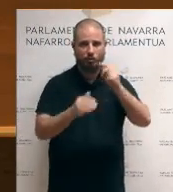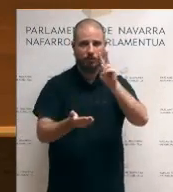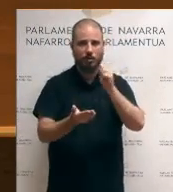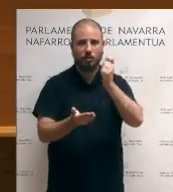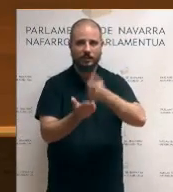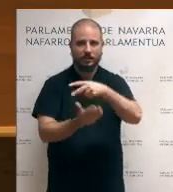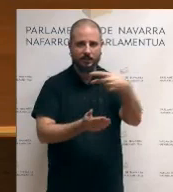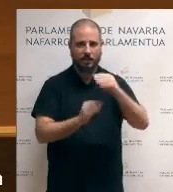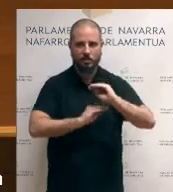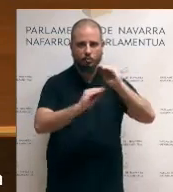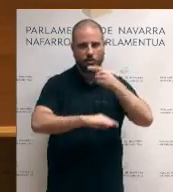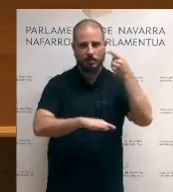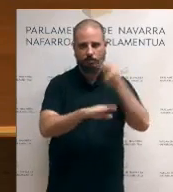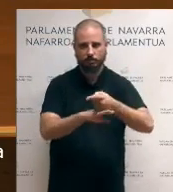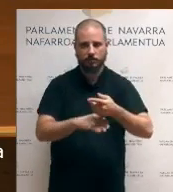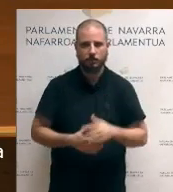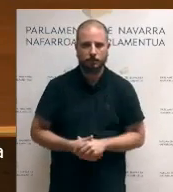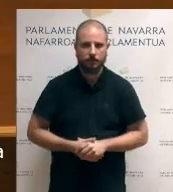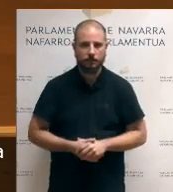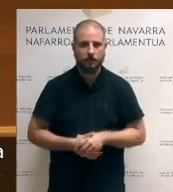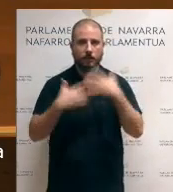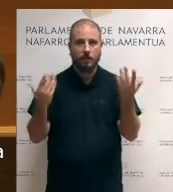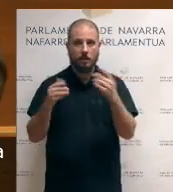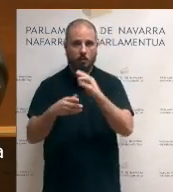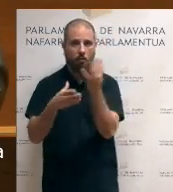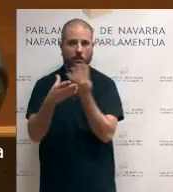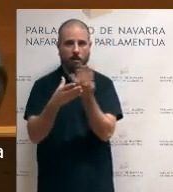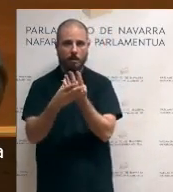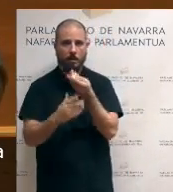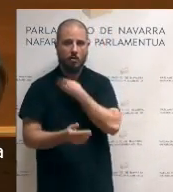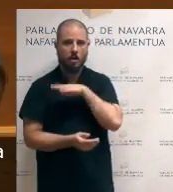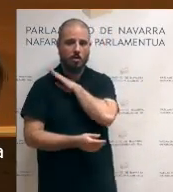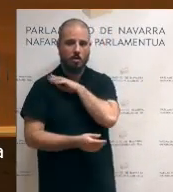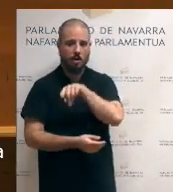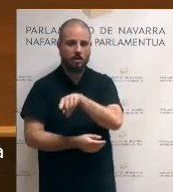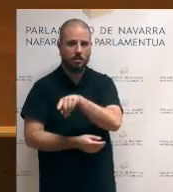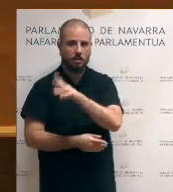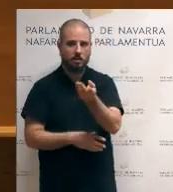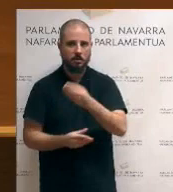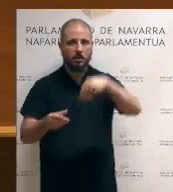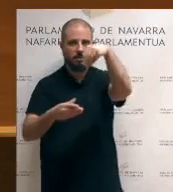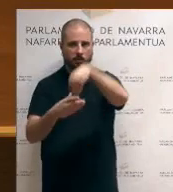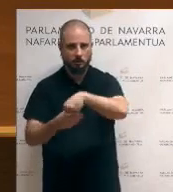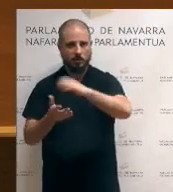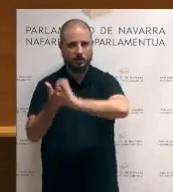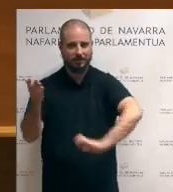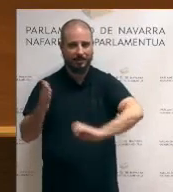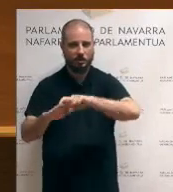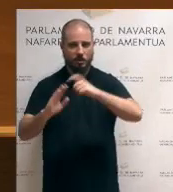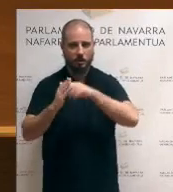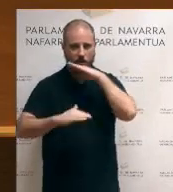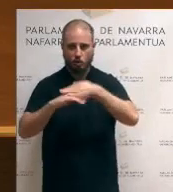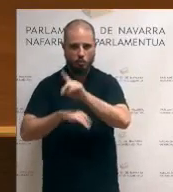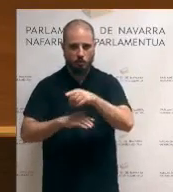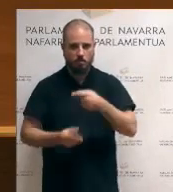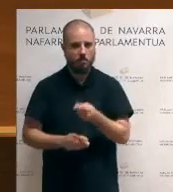Pues bien, la llegada al Gobierno de Navarra de un cuadripartito nacionalista volvió a incluir esos textos ilegales en las etapas obligatorias